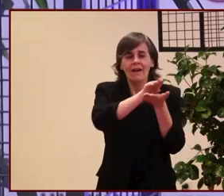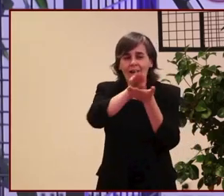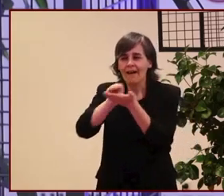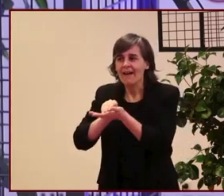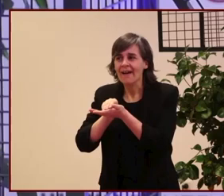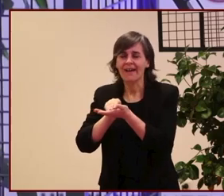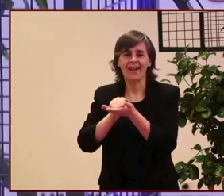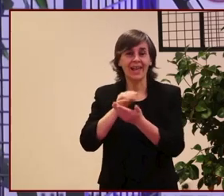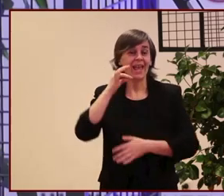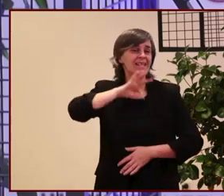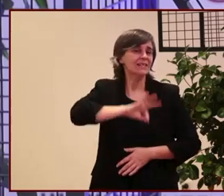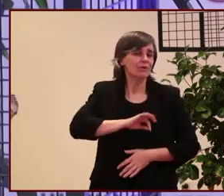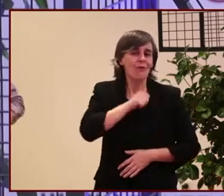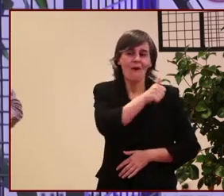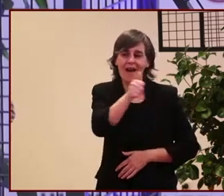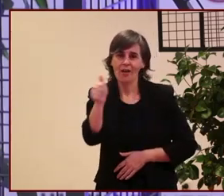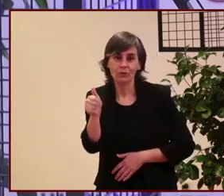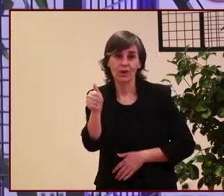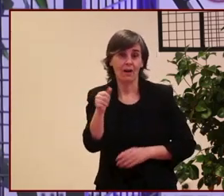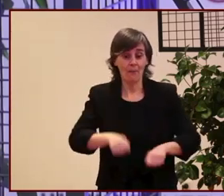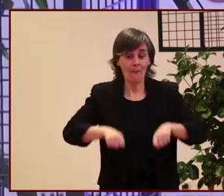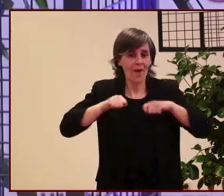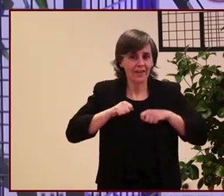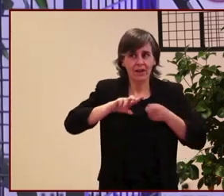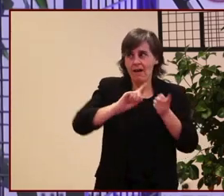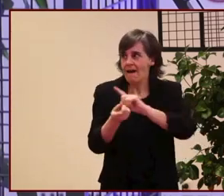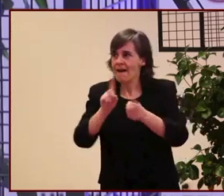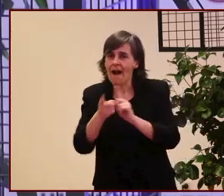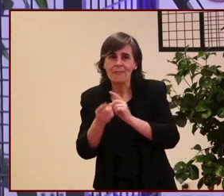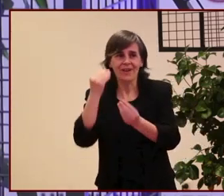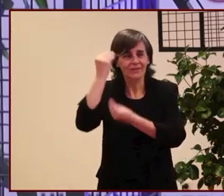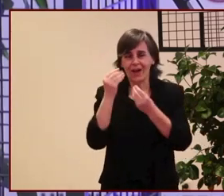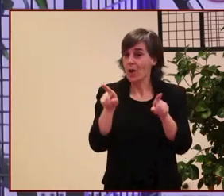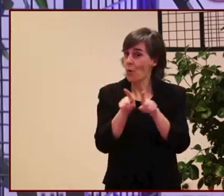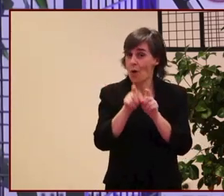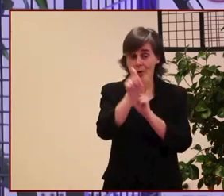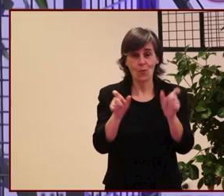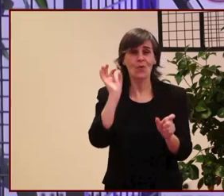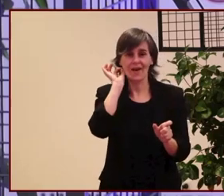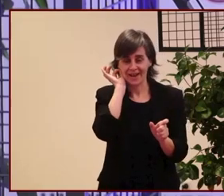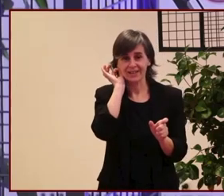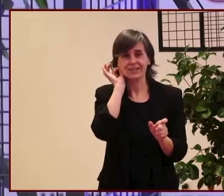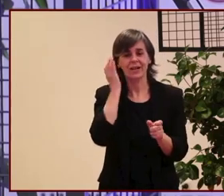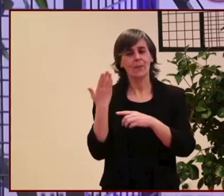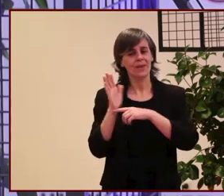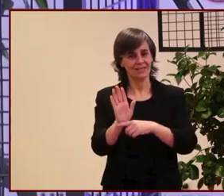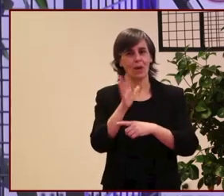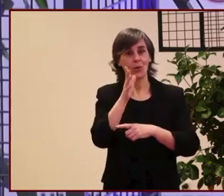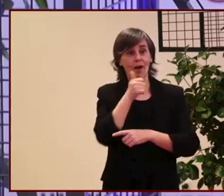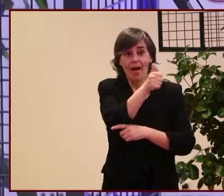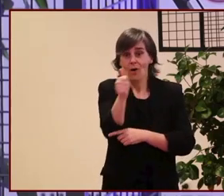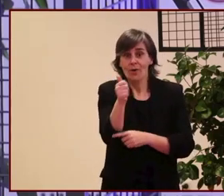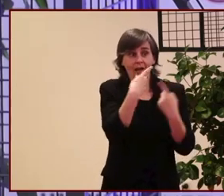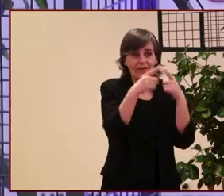espíritus es cambiante y reflexiva como nosotras nos representan en nuestras singularidades y a la vez nos